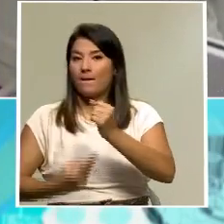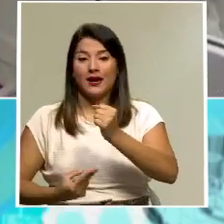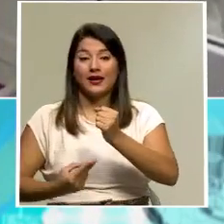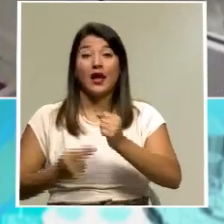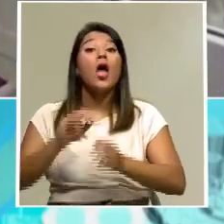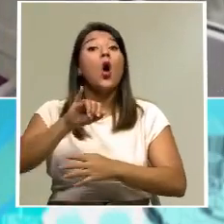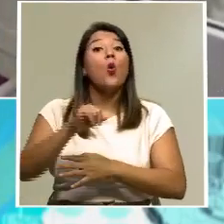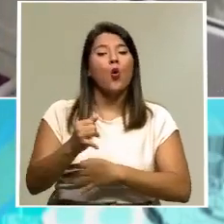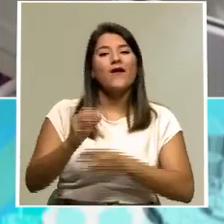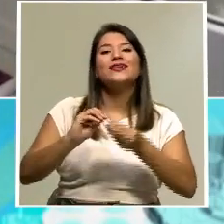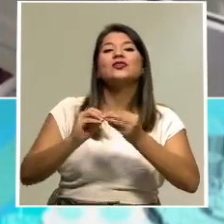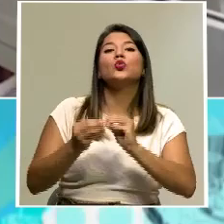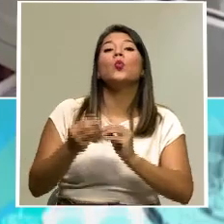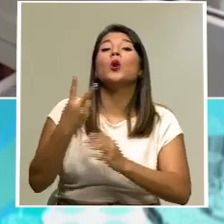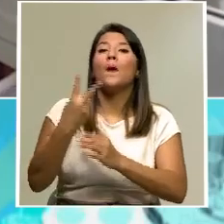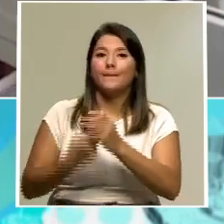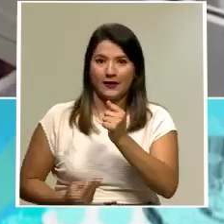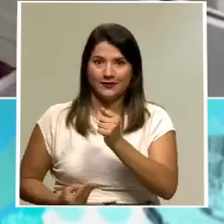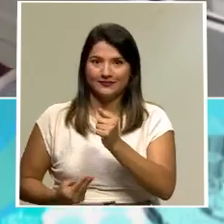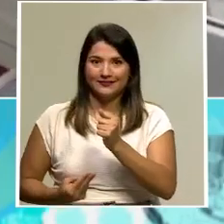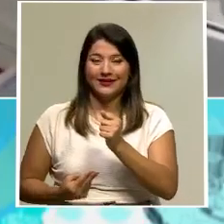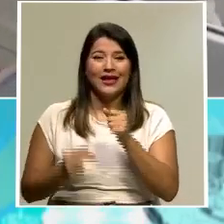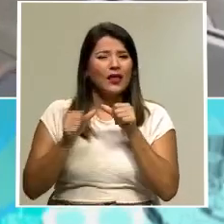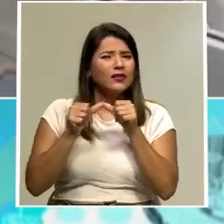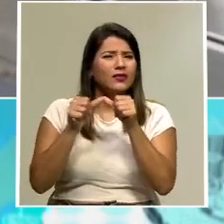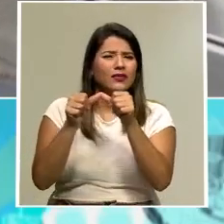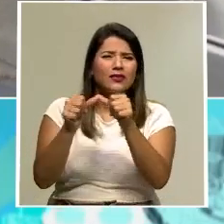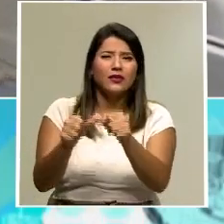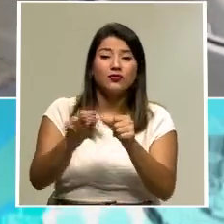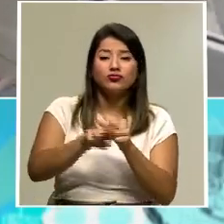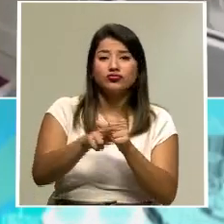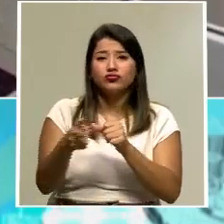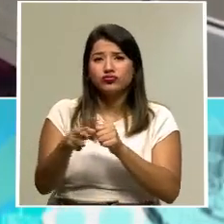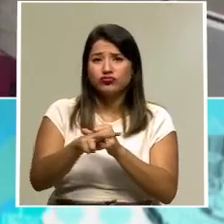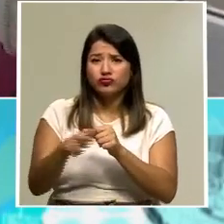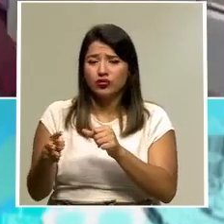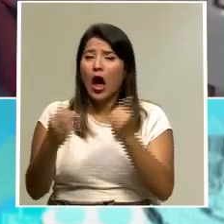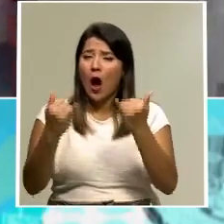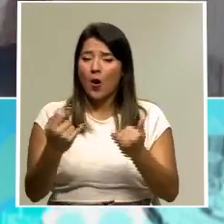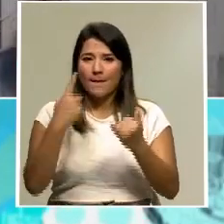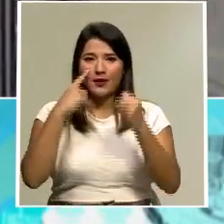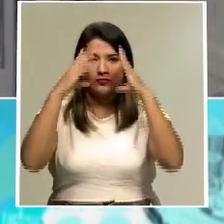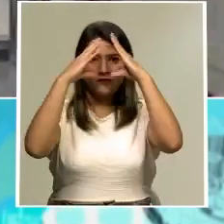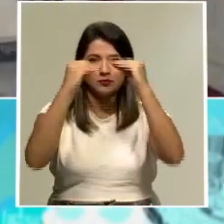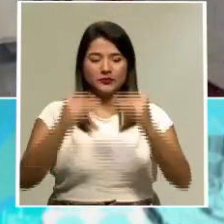jueves sería par. Esto durante un lapso de 12 días. Veamos la siguiente información.